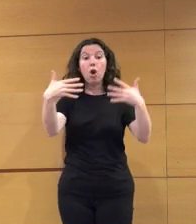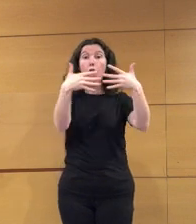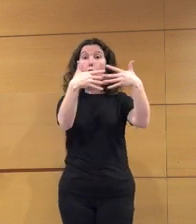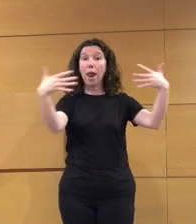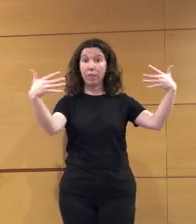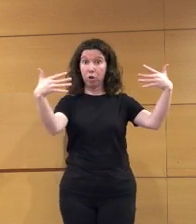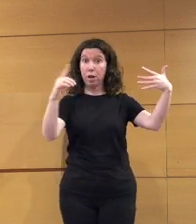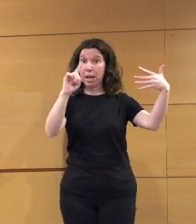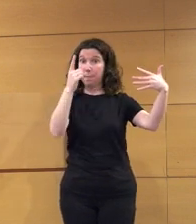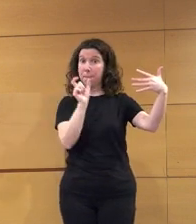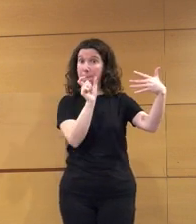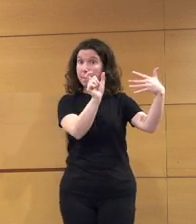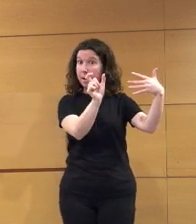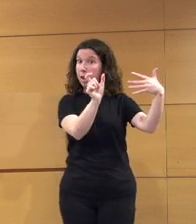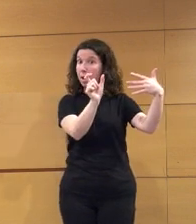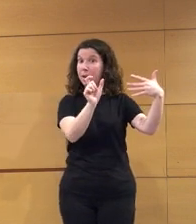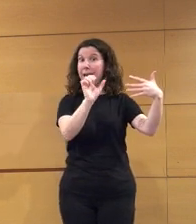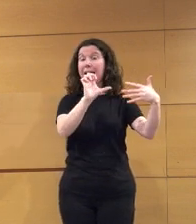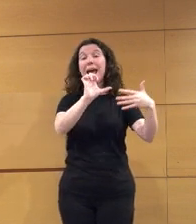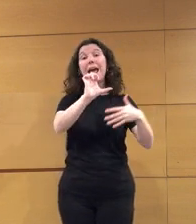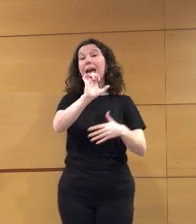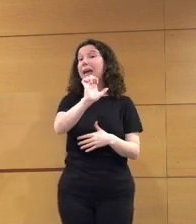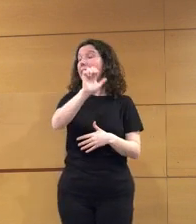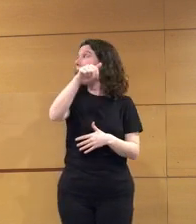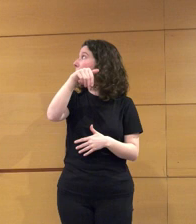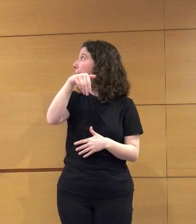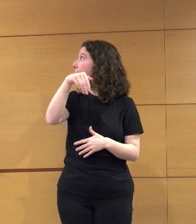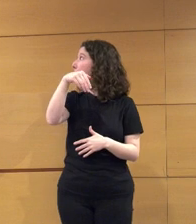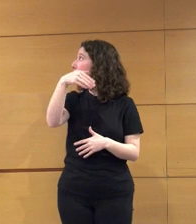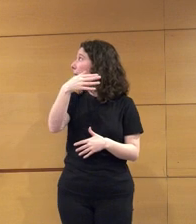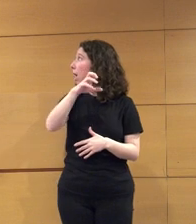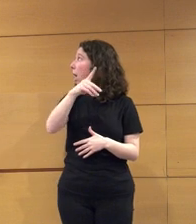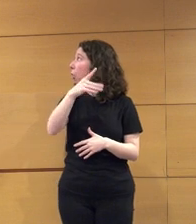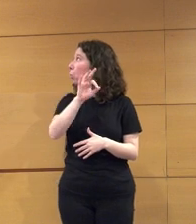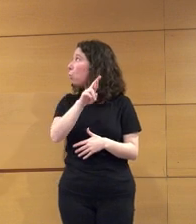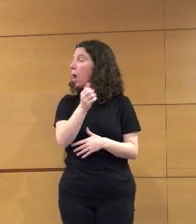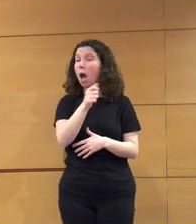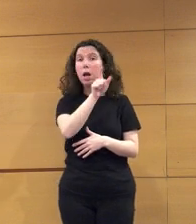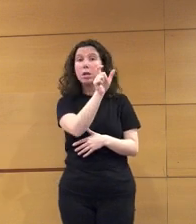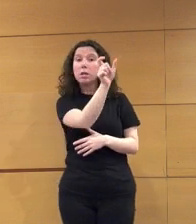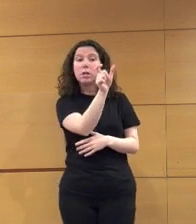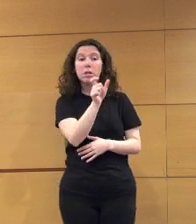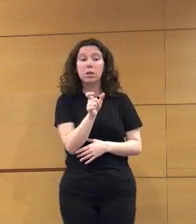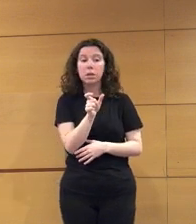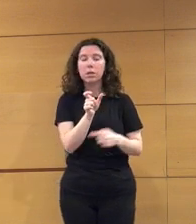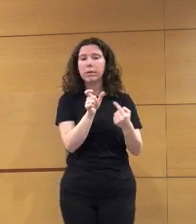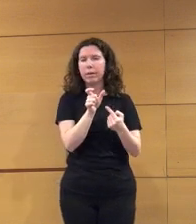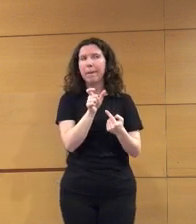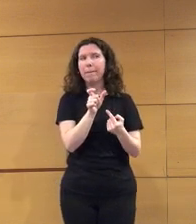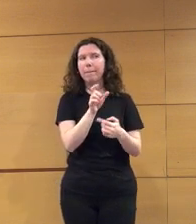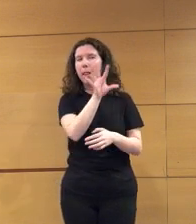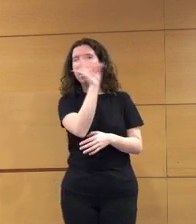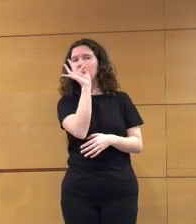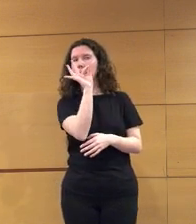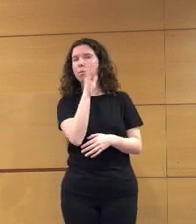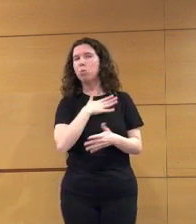primera oración, la palabra envergadura fue señalada por hablantes de catalán como una palabra que podría ser compleja y luego